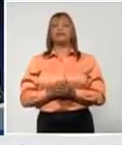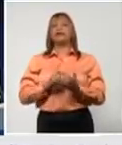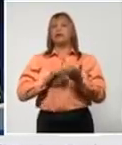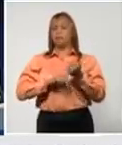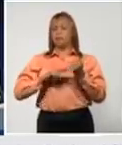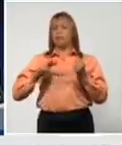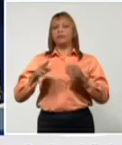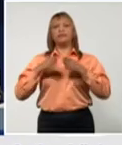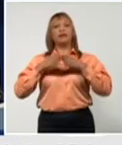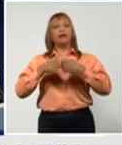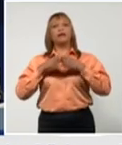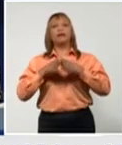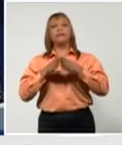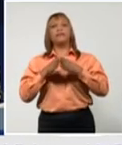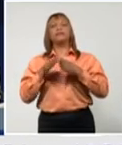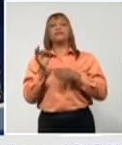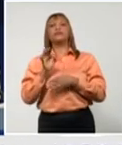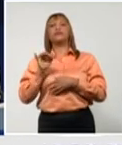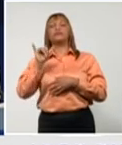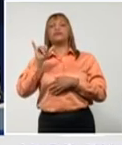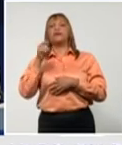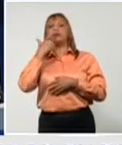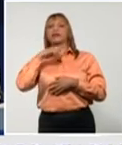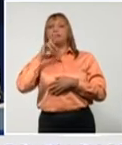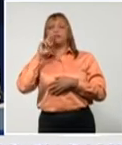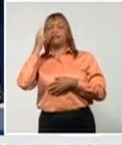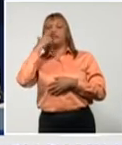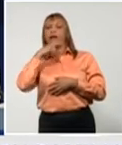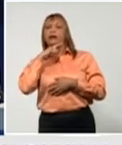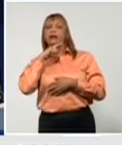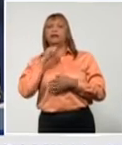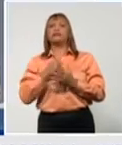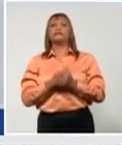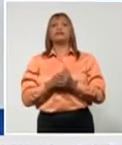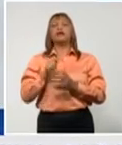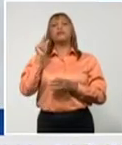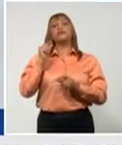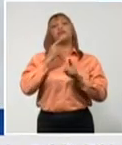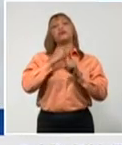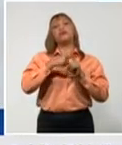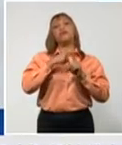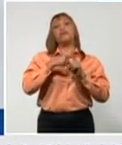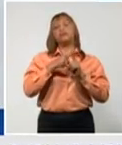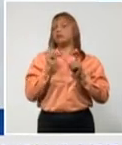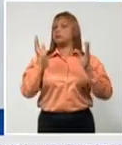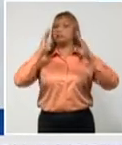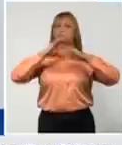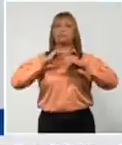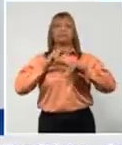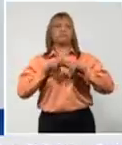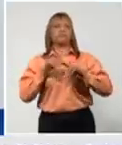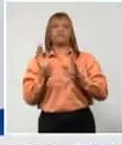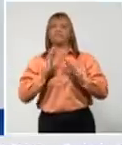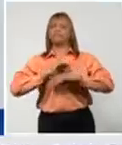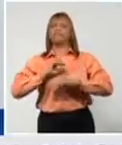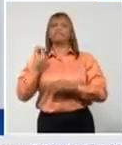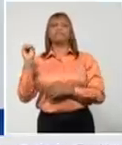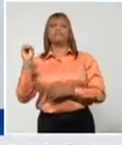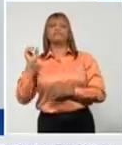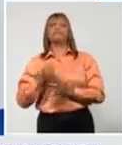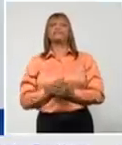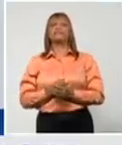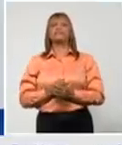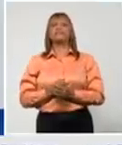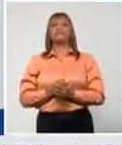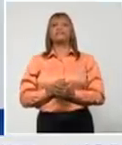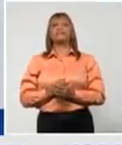del municipio Yara, no tuvimos casos confirmados de La Habana, un buen indicador. No obstante, La Habana,